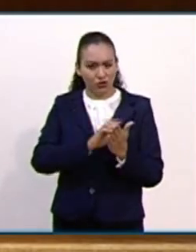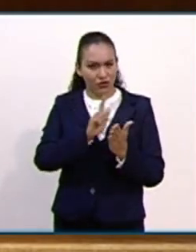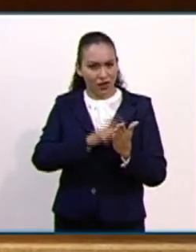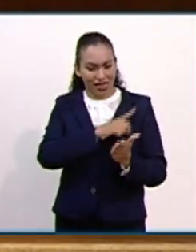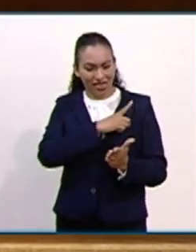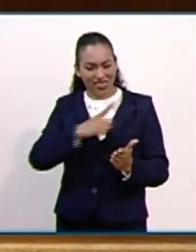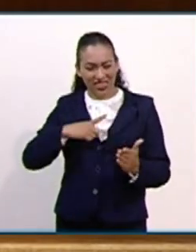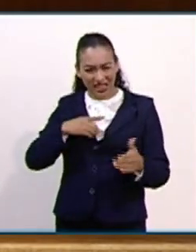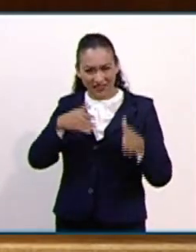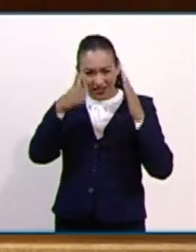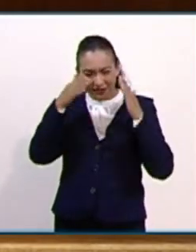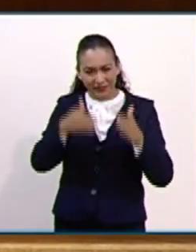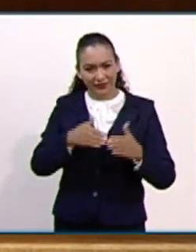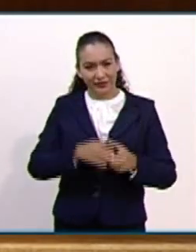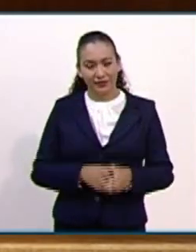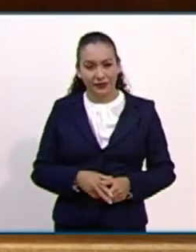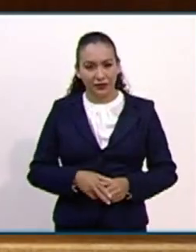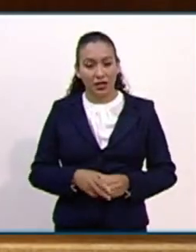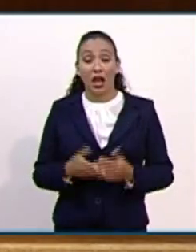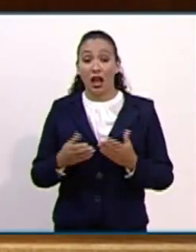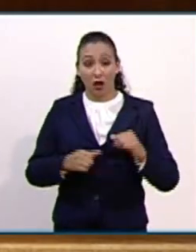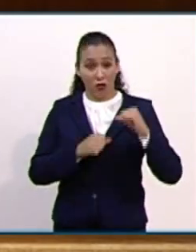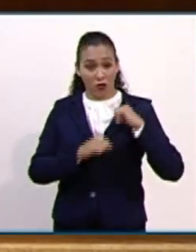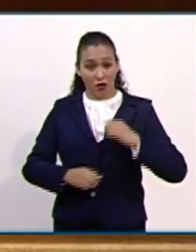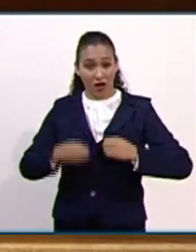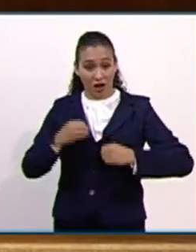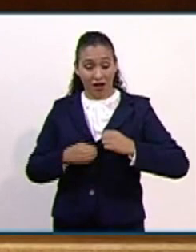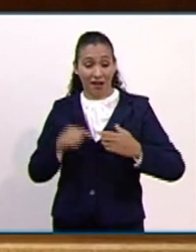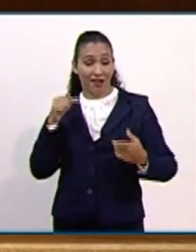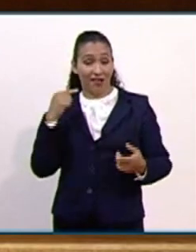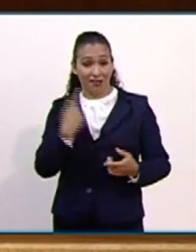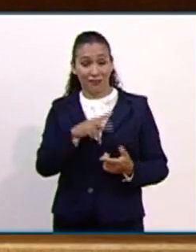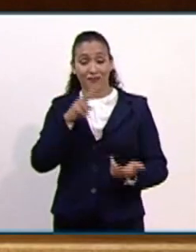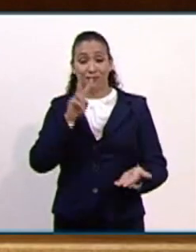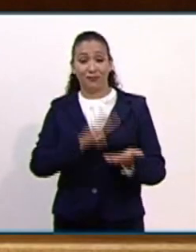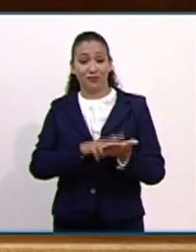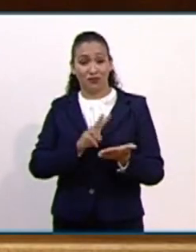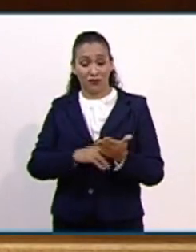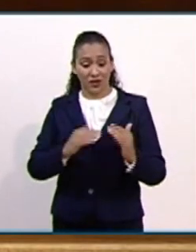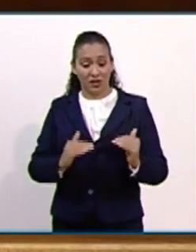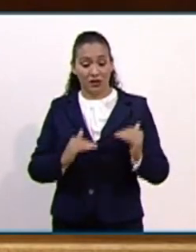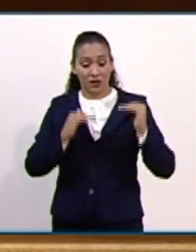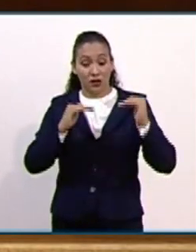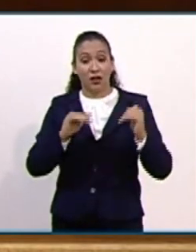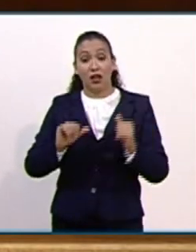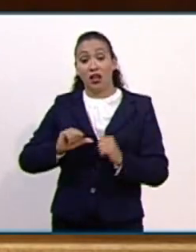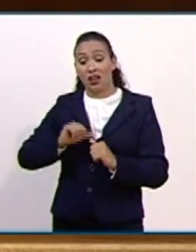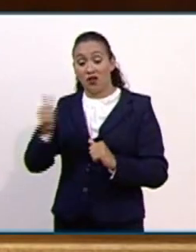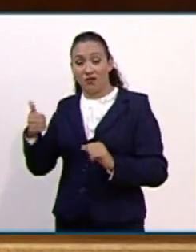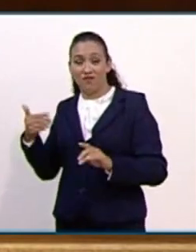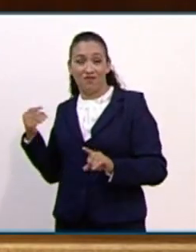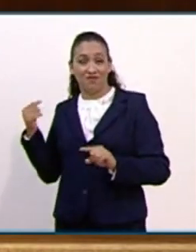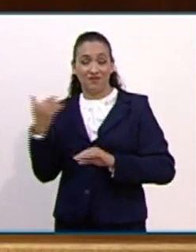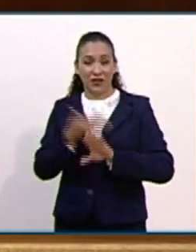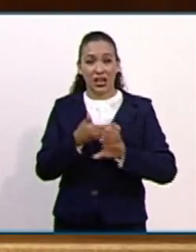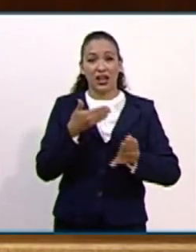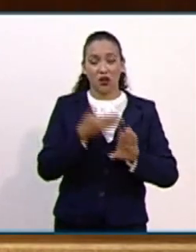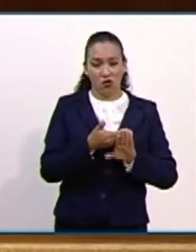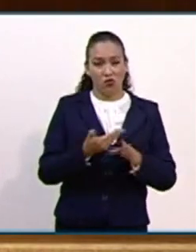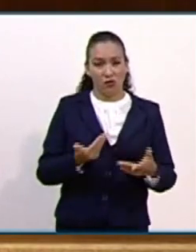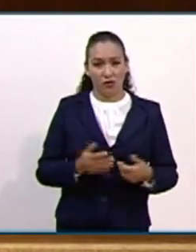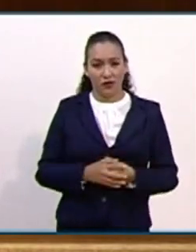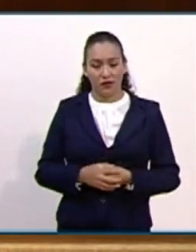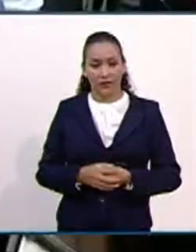de la constitucionalidad, el Poder Judicial se volvió un contrapeso importante de los